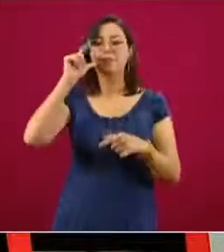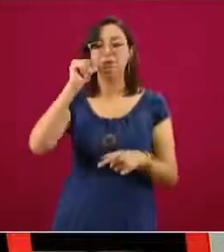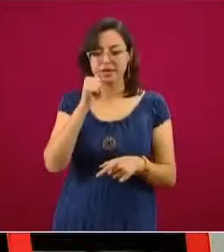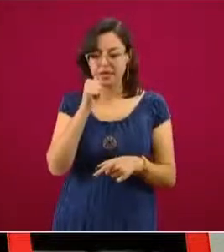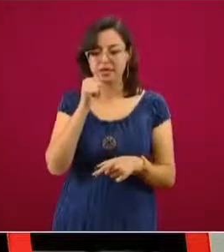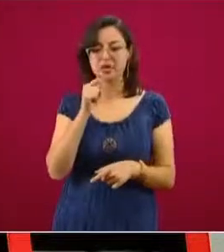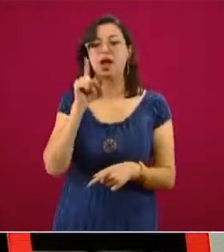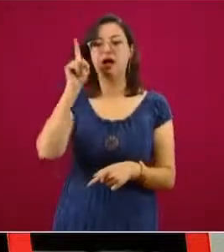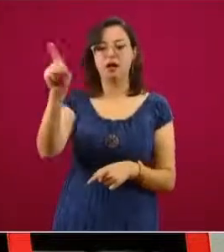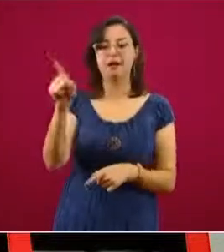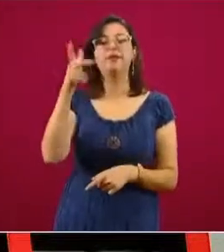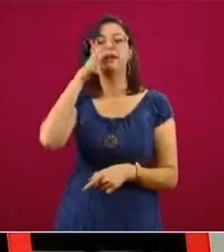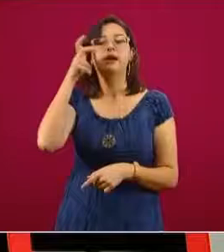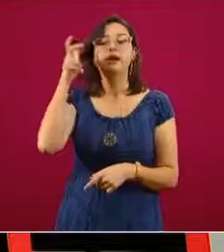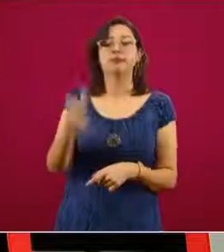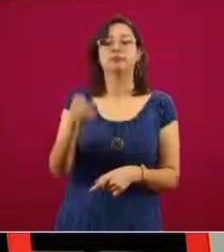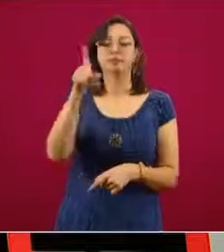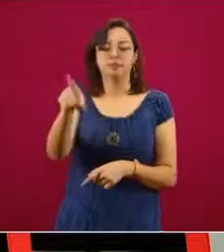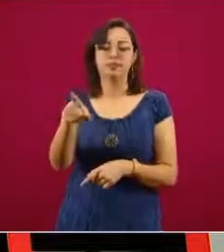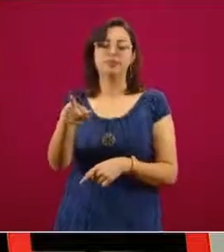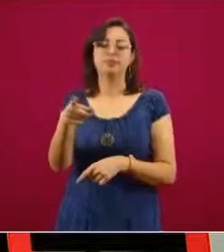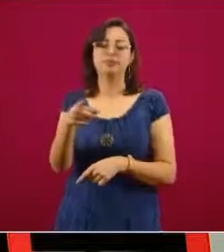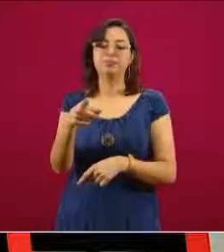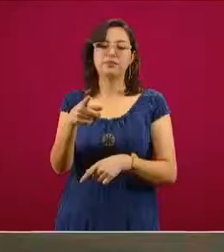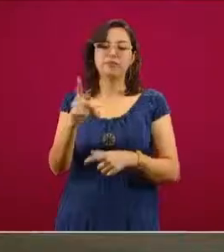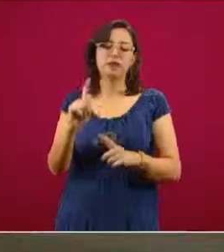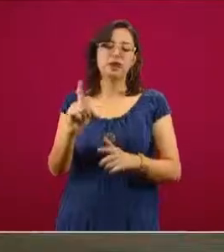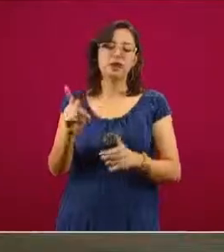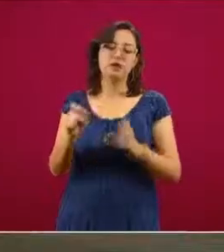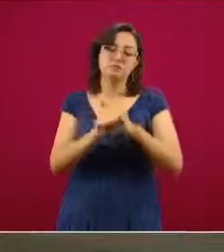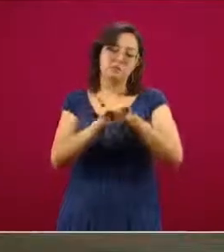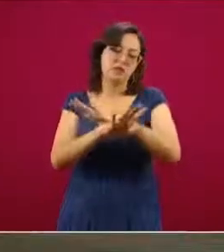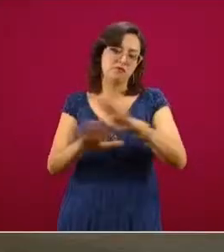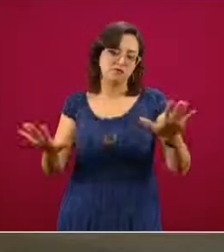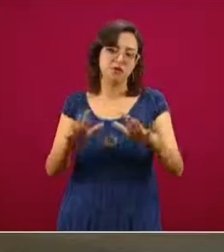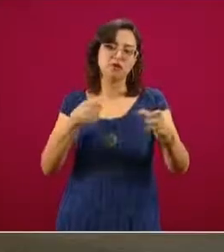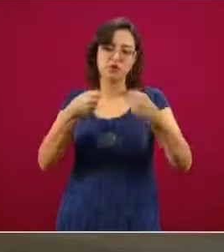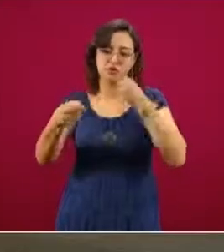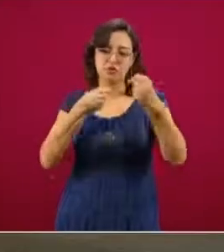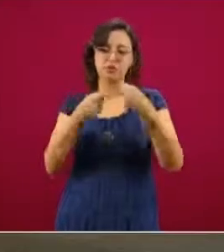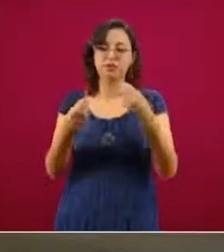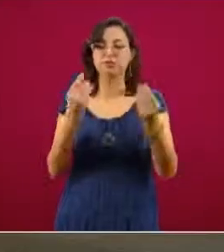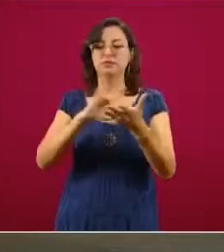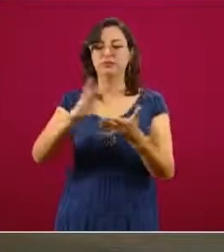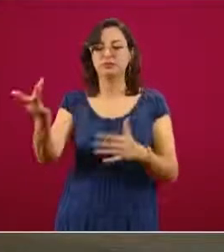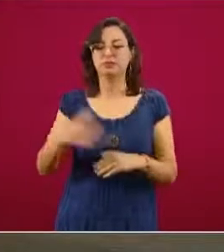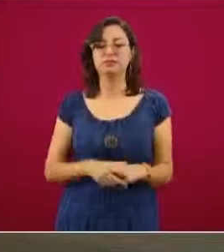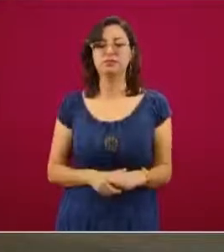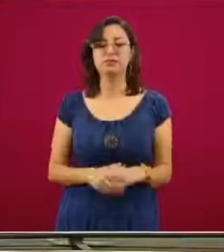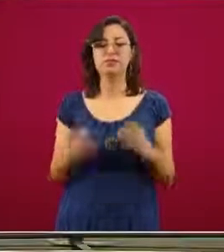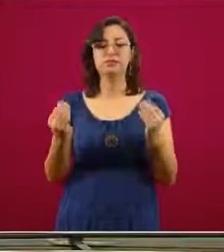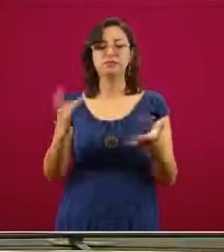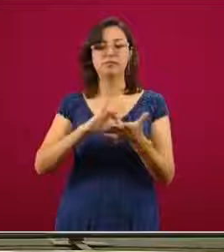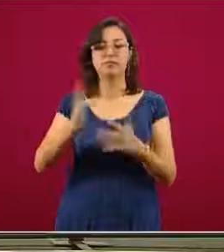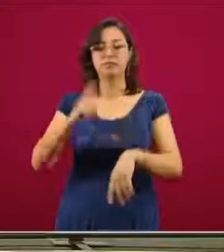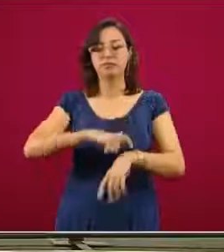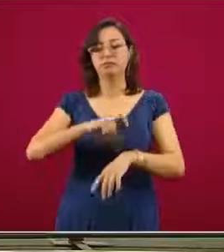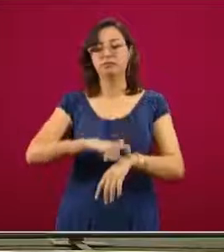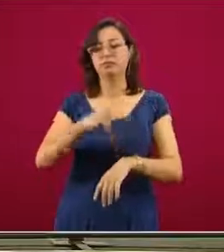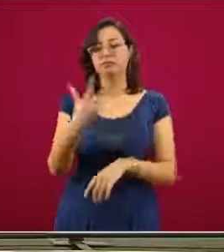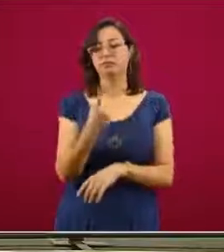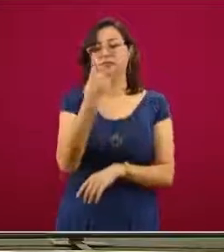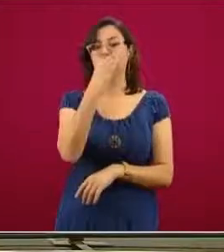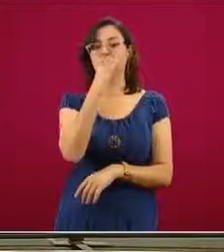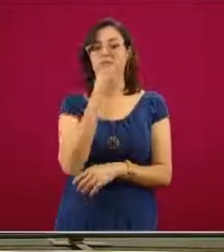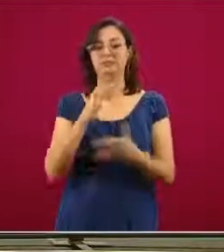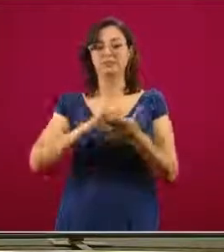va a ser allá en Pachuca, en la delegación, para esta conferencia con la doctora. Muchas gracias. Muchas gracias. Pues son las 20 horas con 1